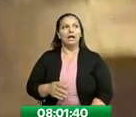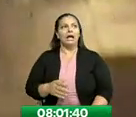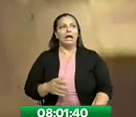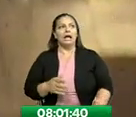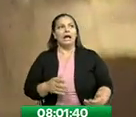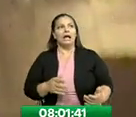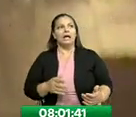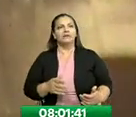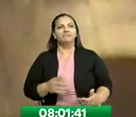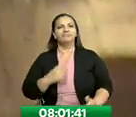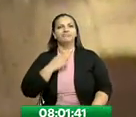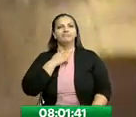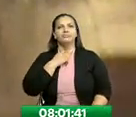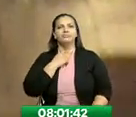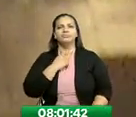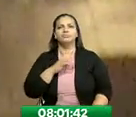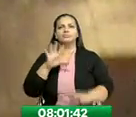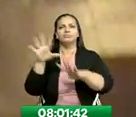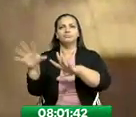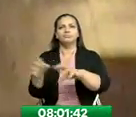de distancia.